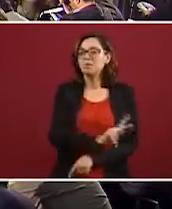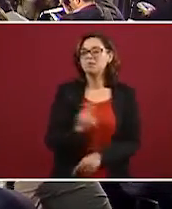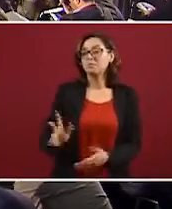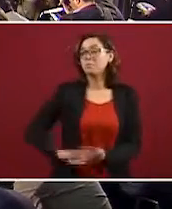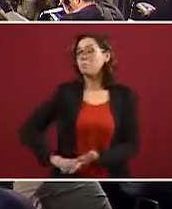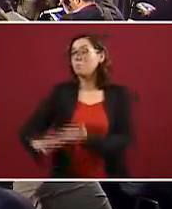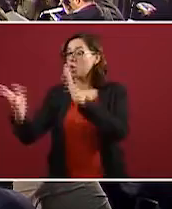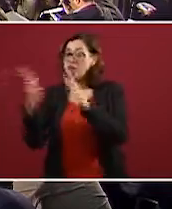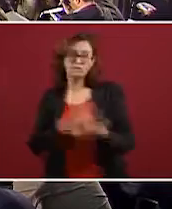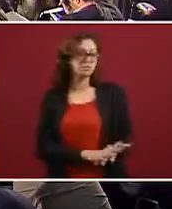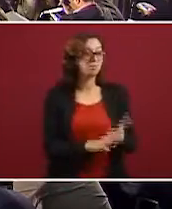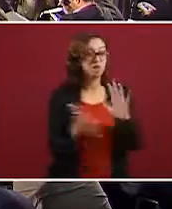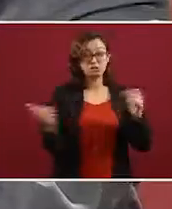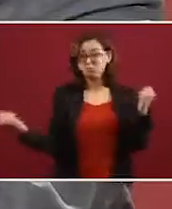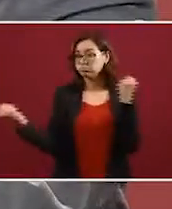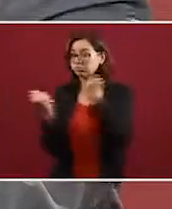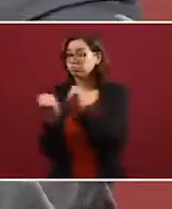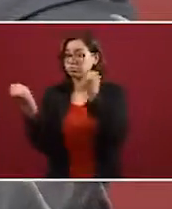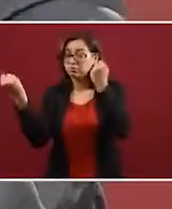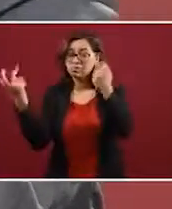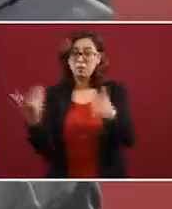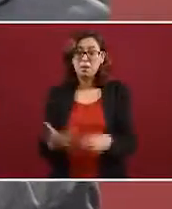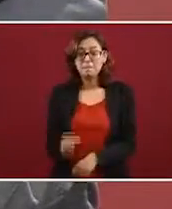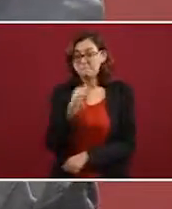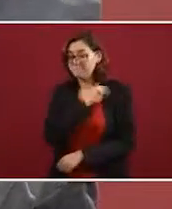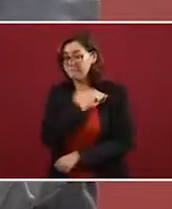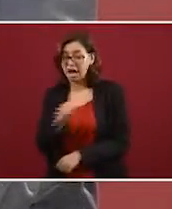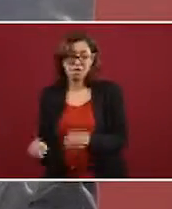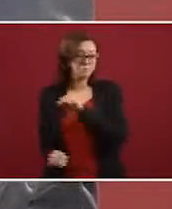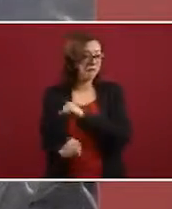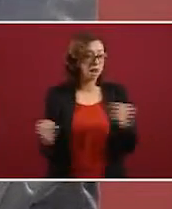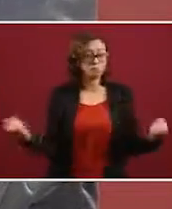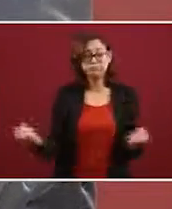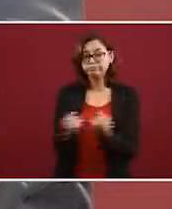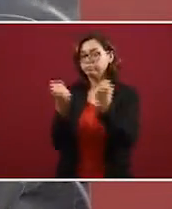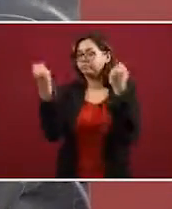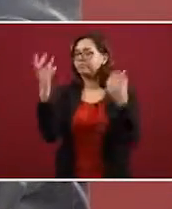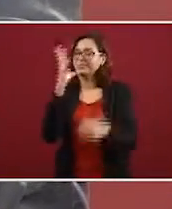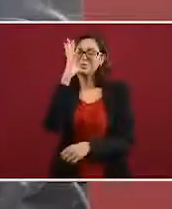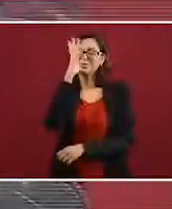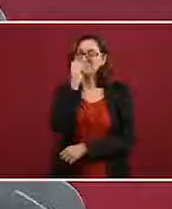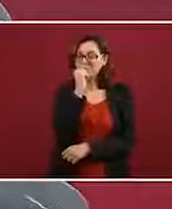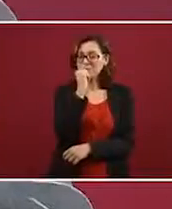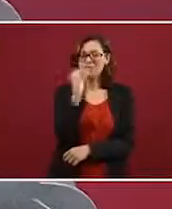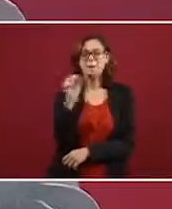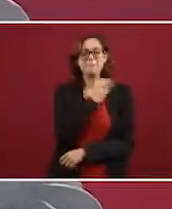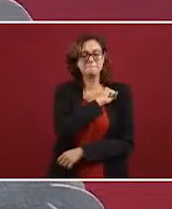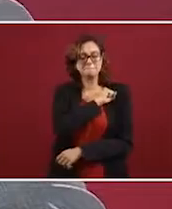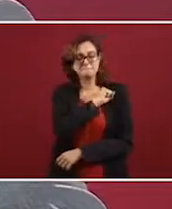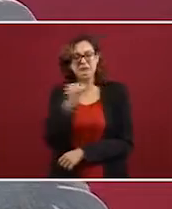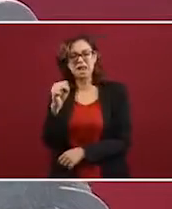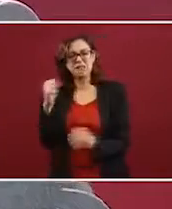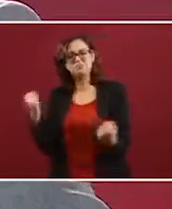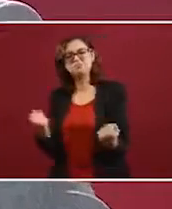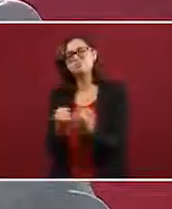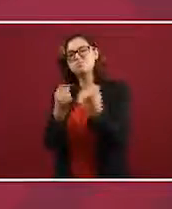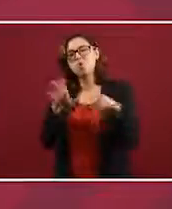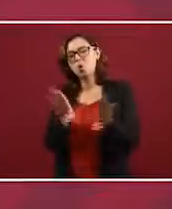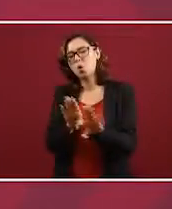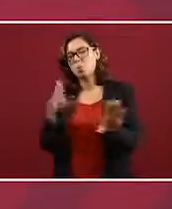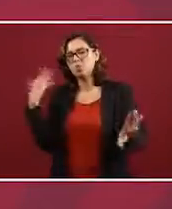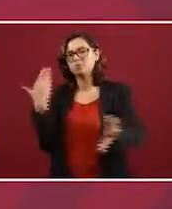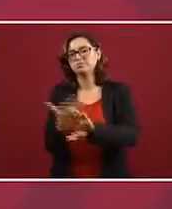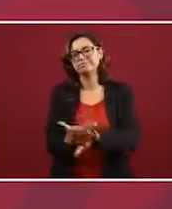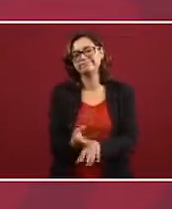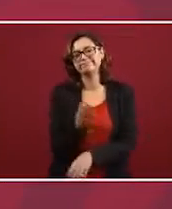no se puede enfrentar el mal con el mal el mal hay que enfrentarlo haciendo el bien